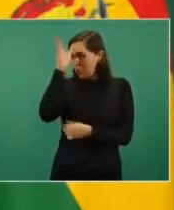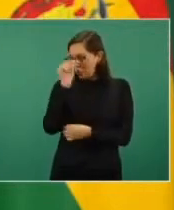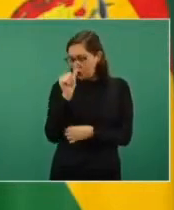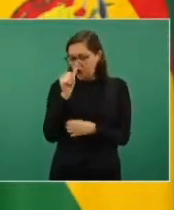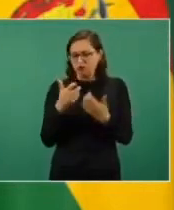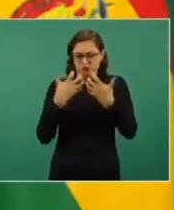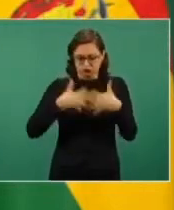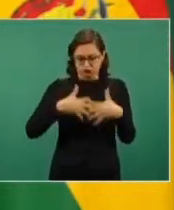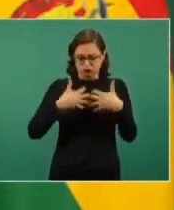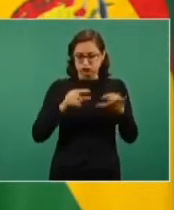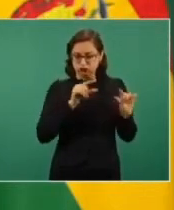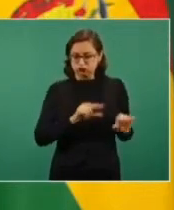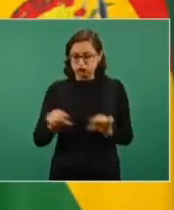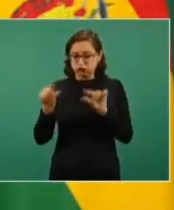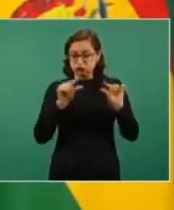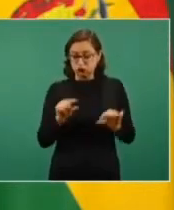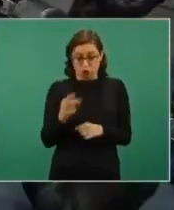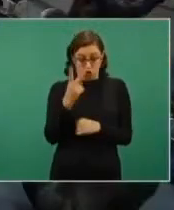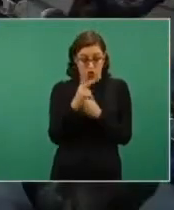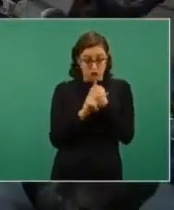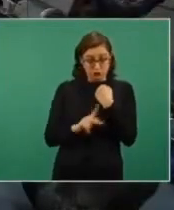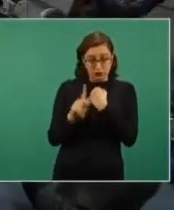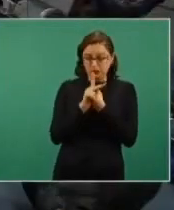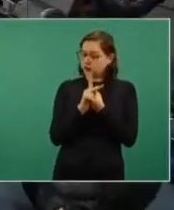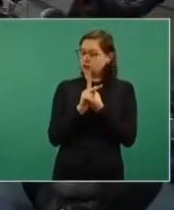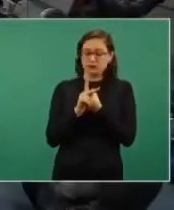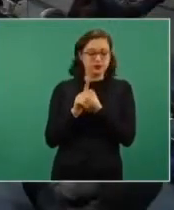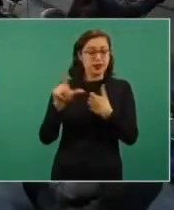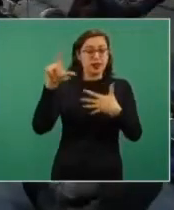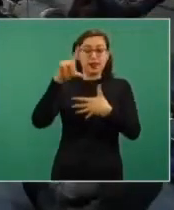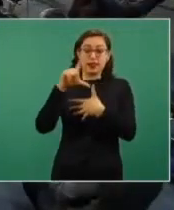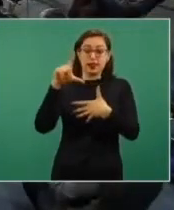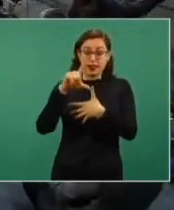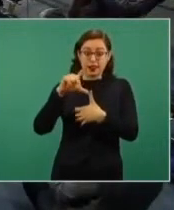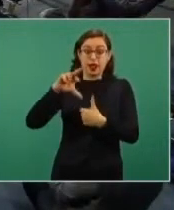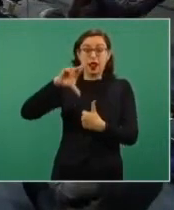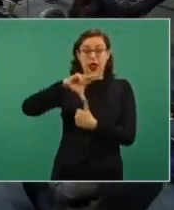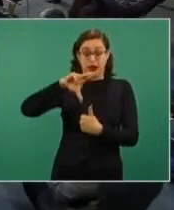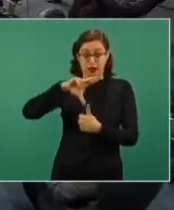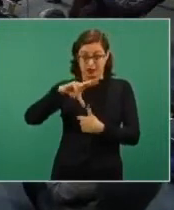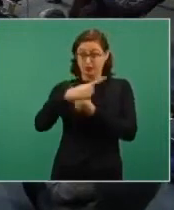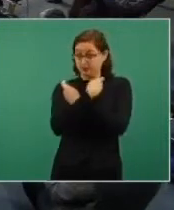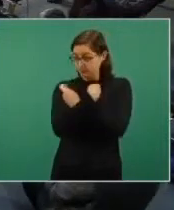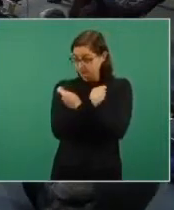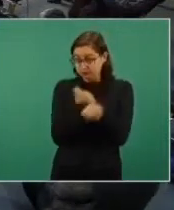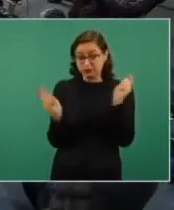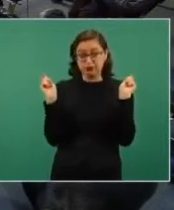Caribe a esta vacuna. Con otras vacunas lo hemos propuesto,